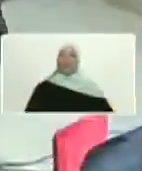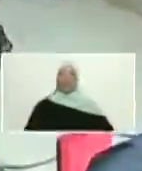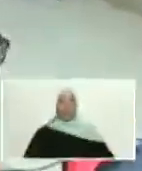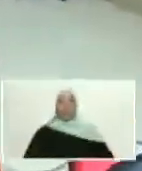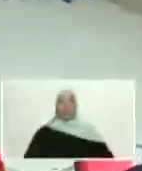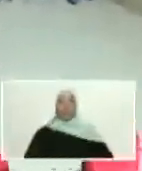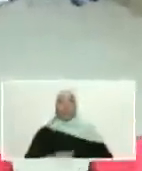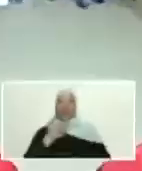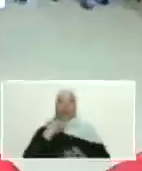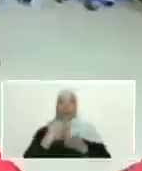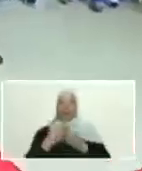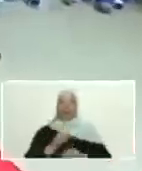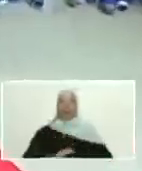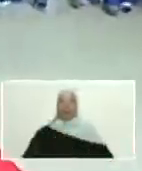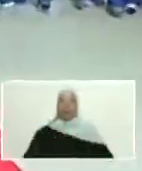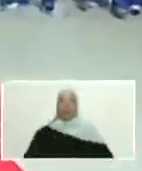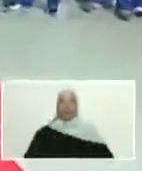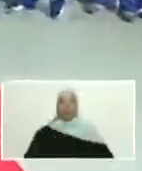Muchas gracias.